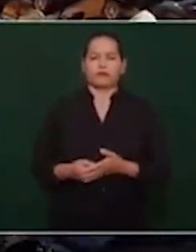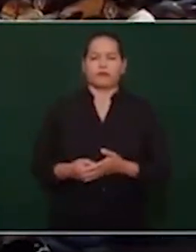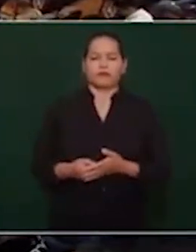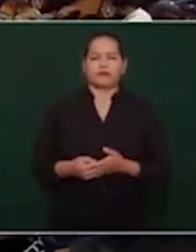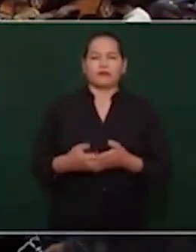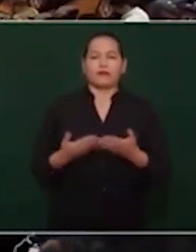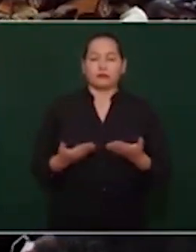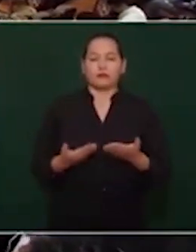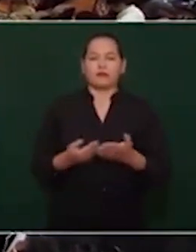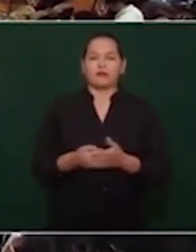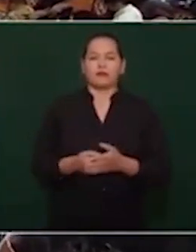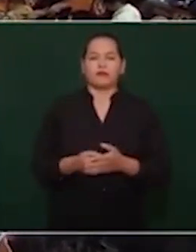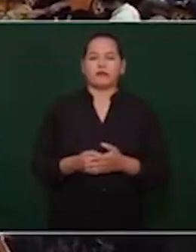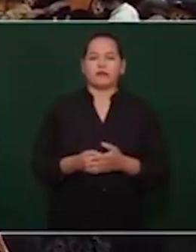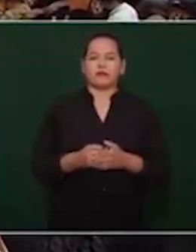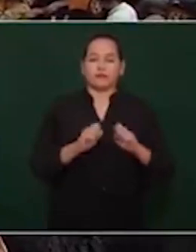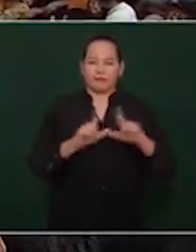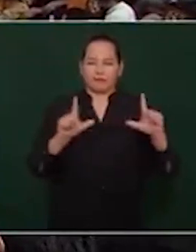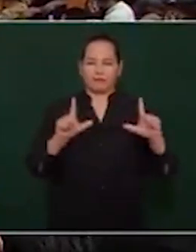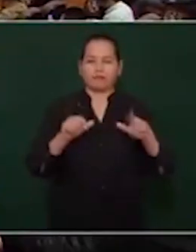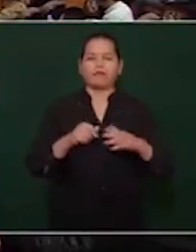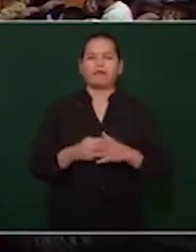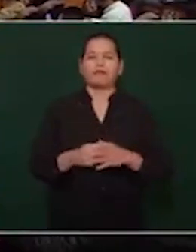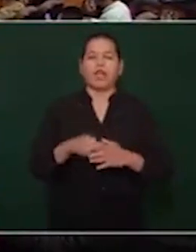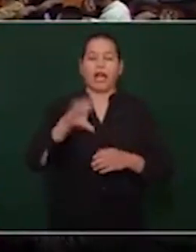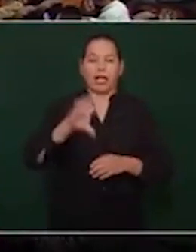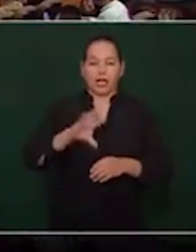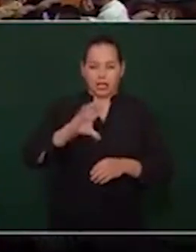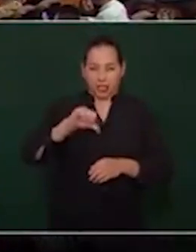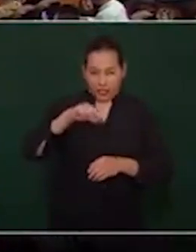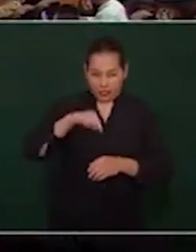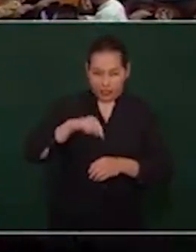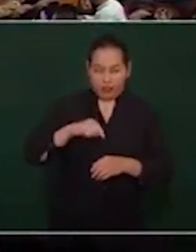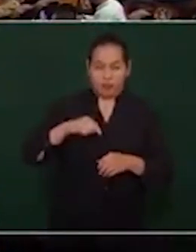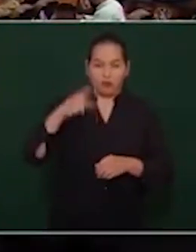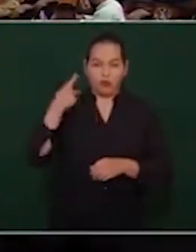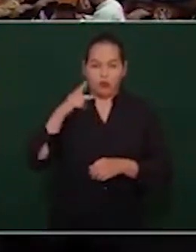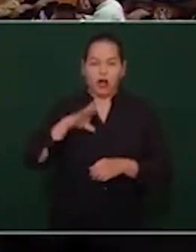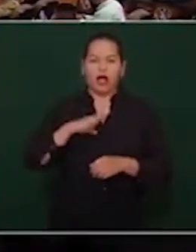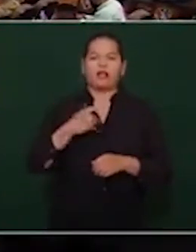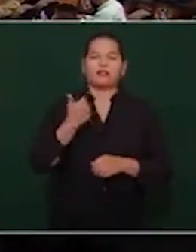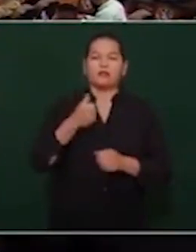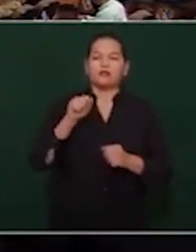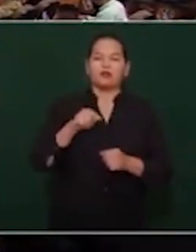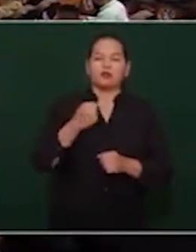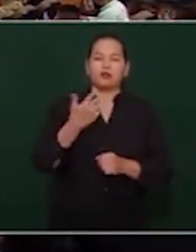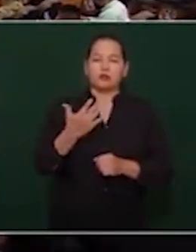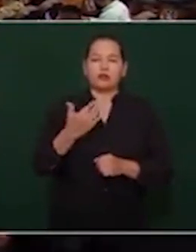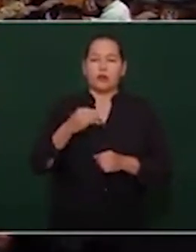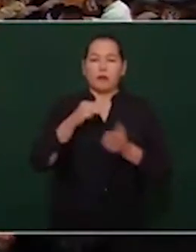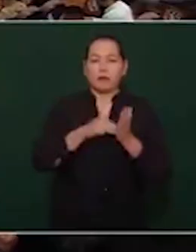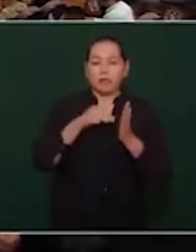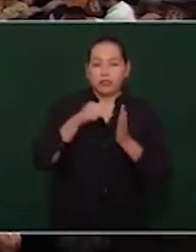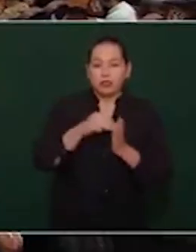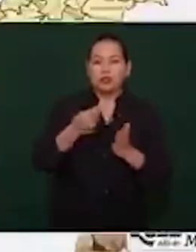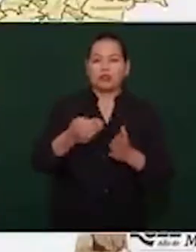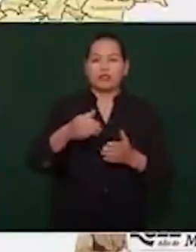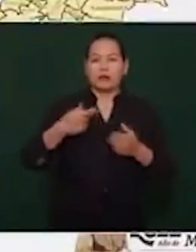Un estado con 6.5 millones de habitantes, 217 municipios,